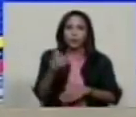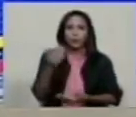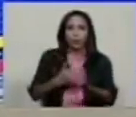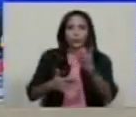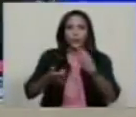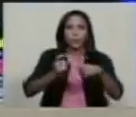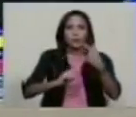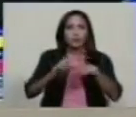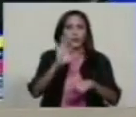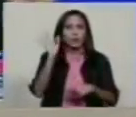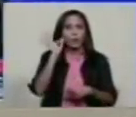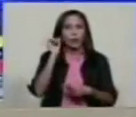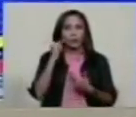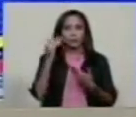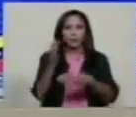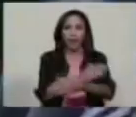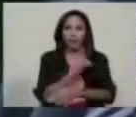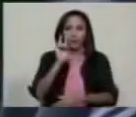Compañero,